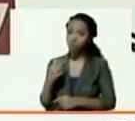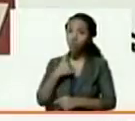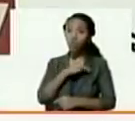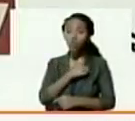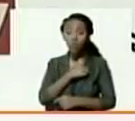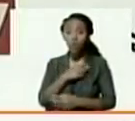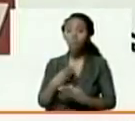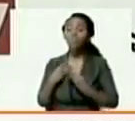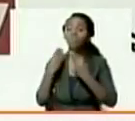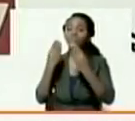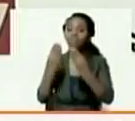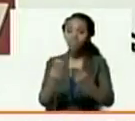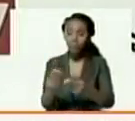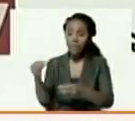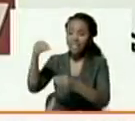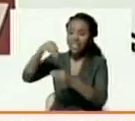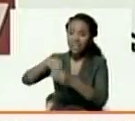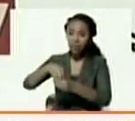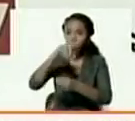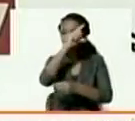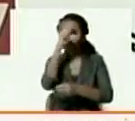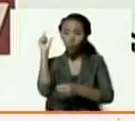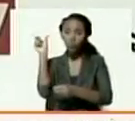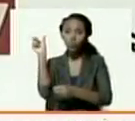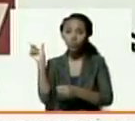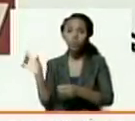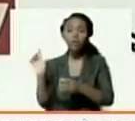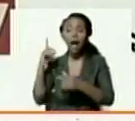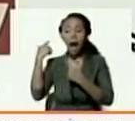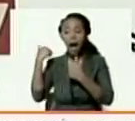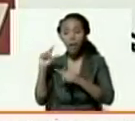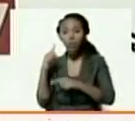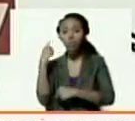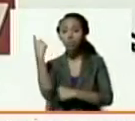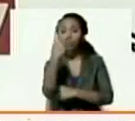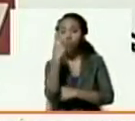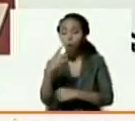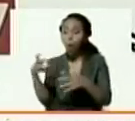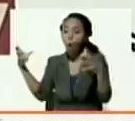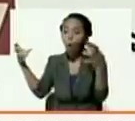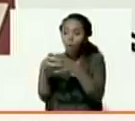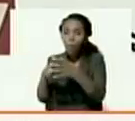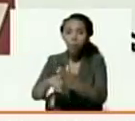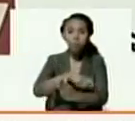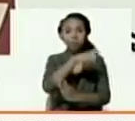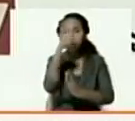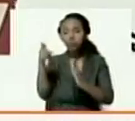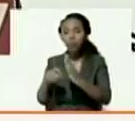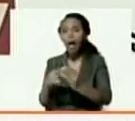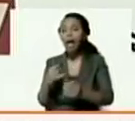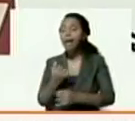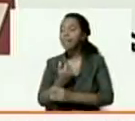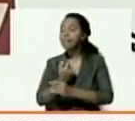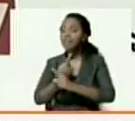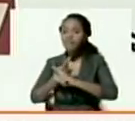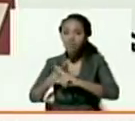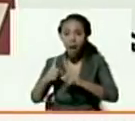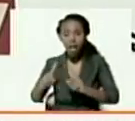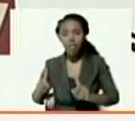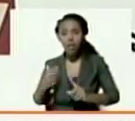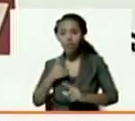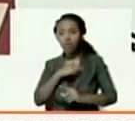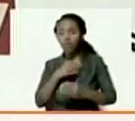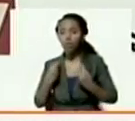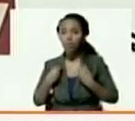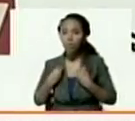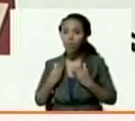que garantizar que dentro del Partido Socialista Unido de Venezuela seamos así un solo bloque, independientemente de las circunstancias que nosotros estemos